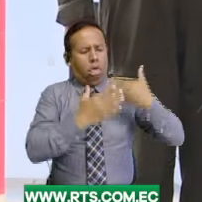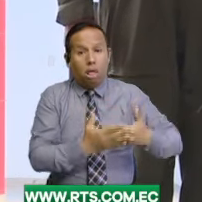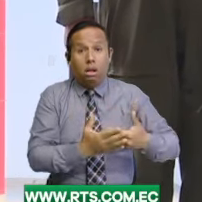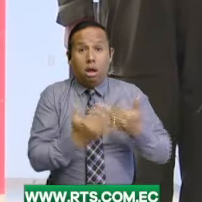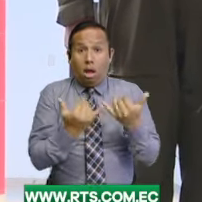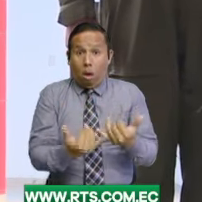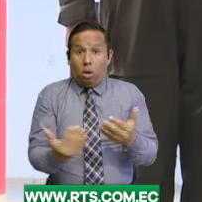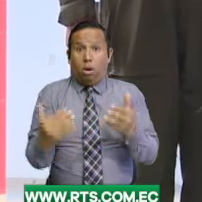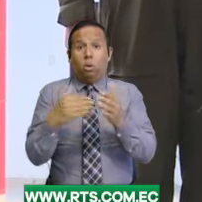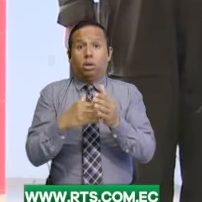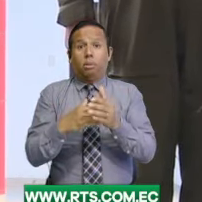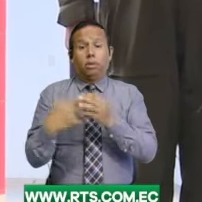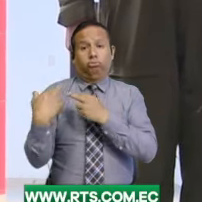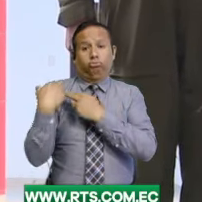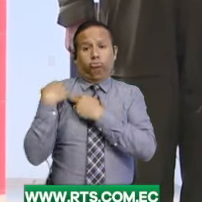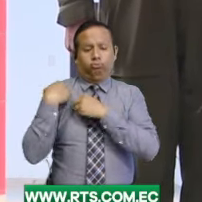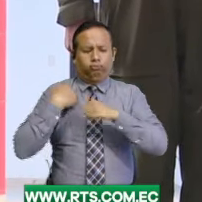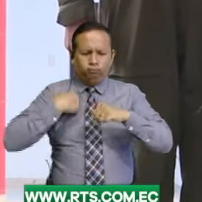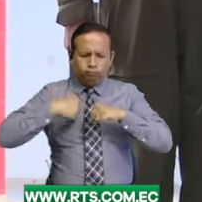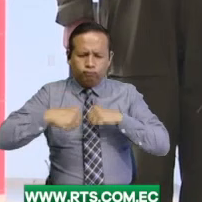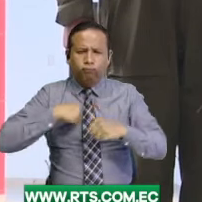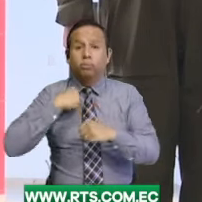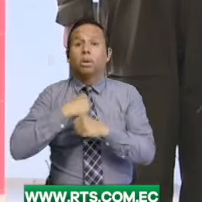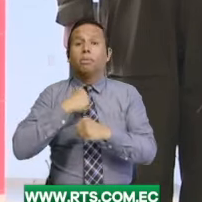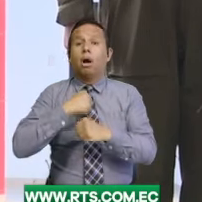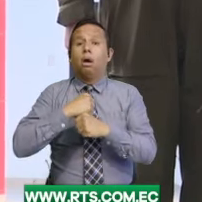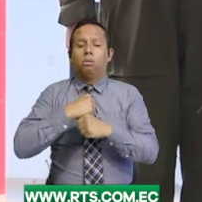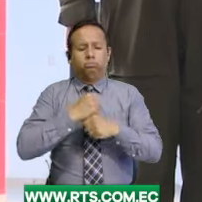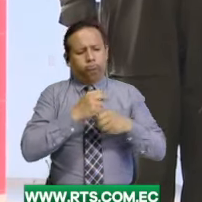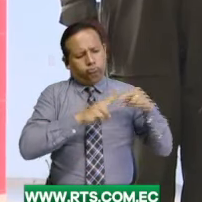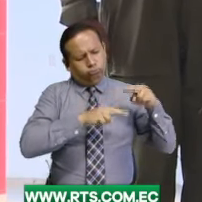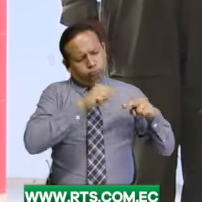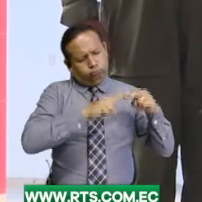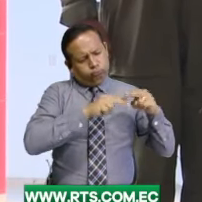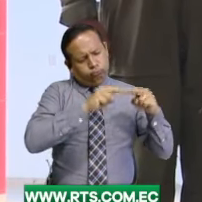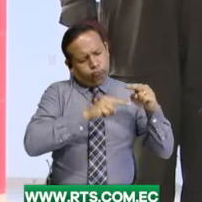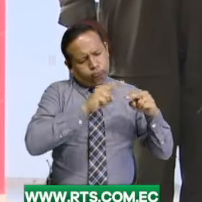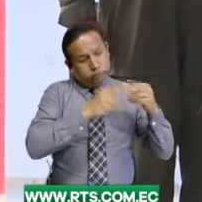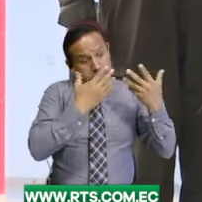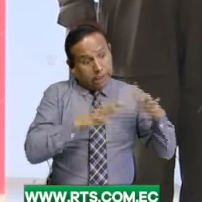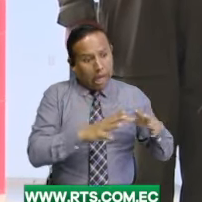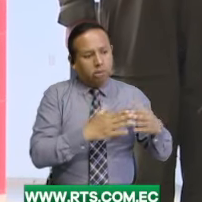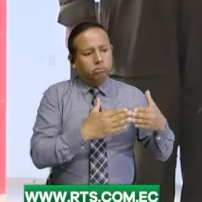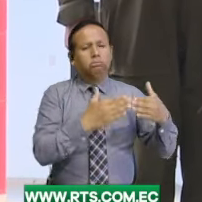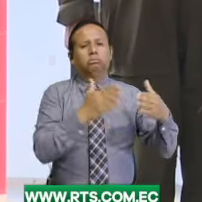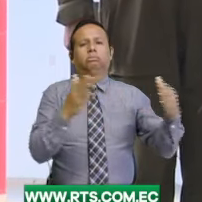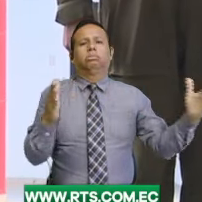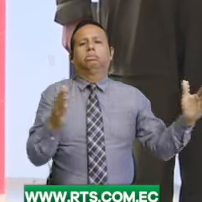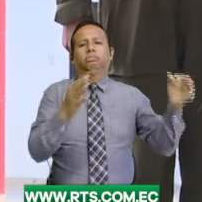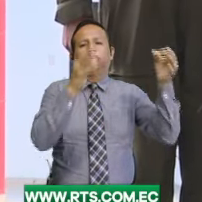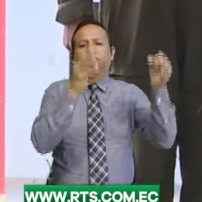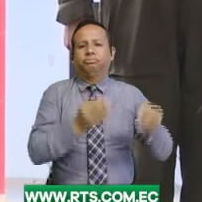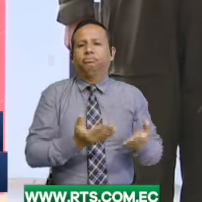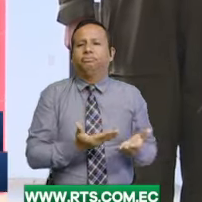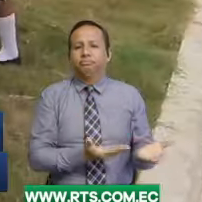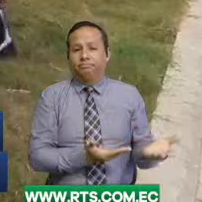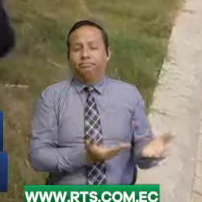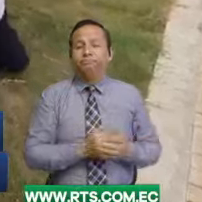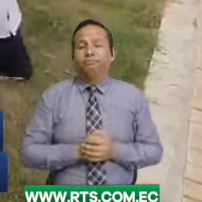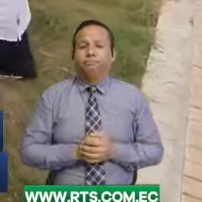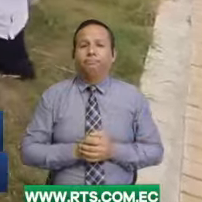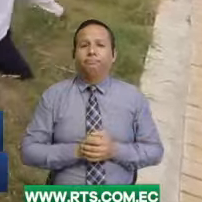responsabilidad, acción y trabajo concluimos esta obra volviéndola una realidad tangible y real.